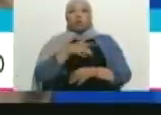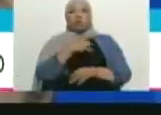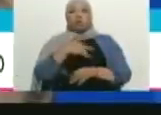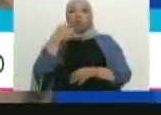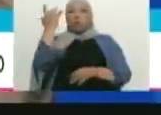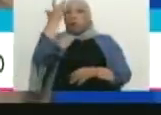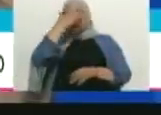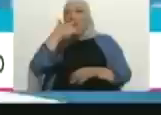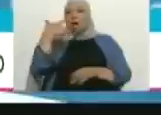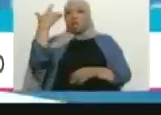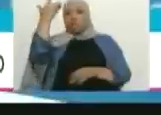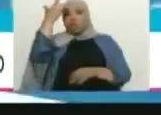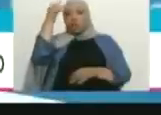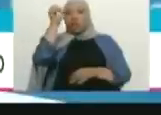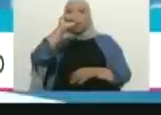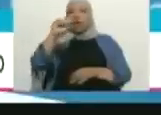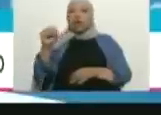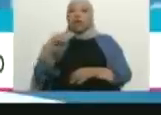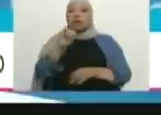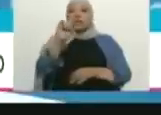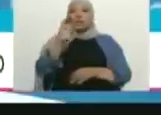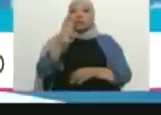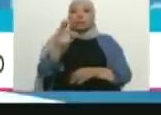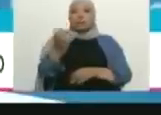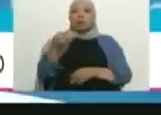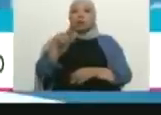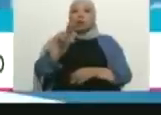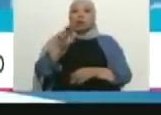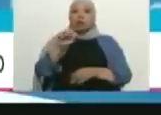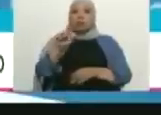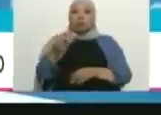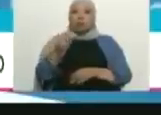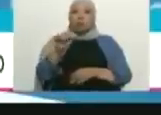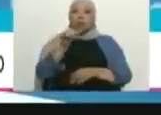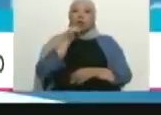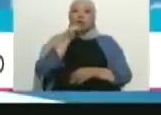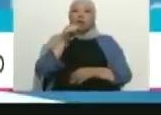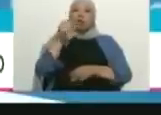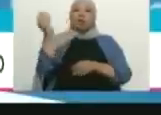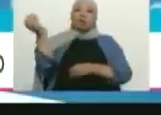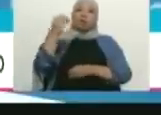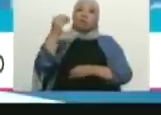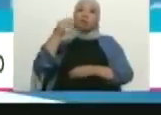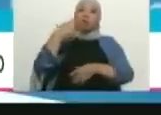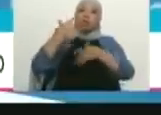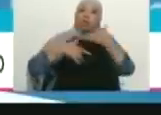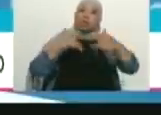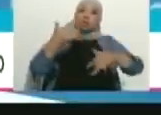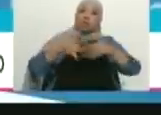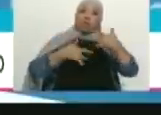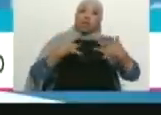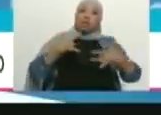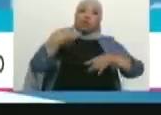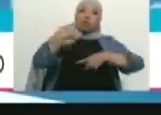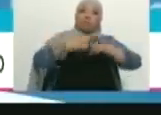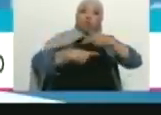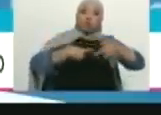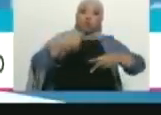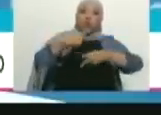África, y que van marcando pauta, van sumando acciones en el proceso